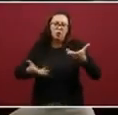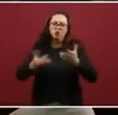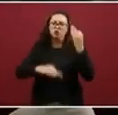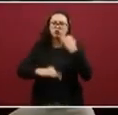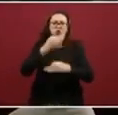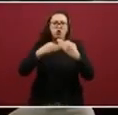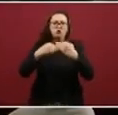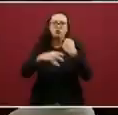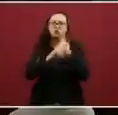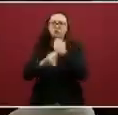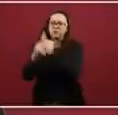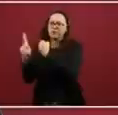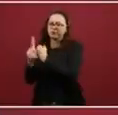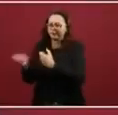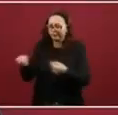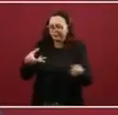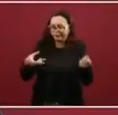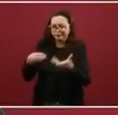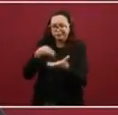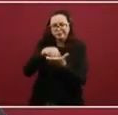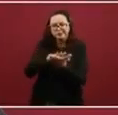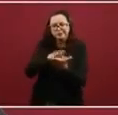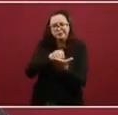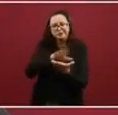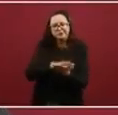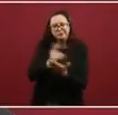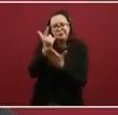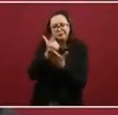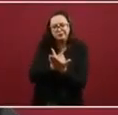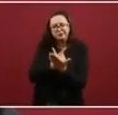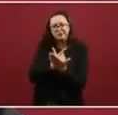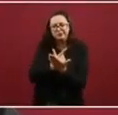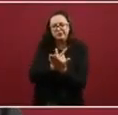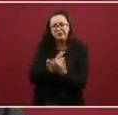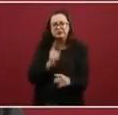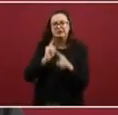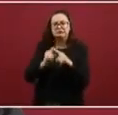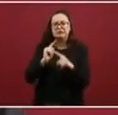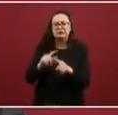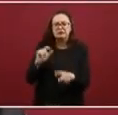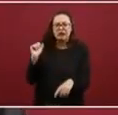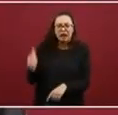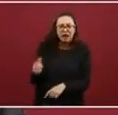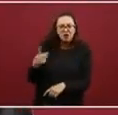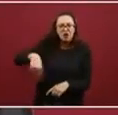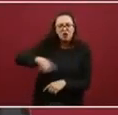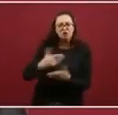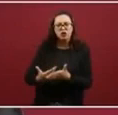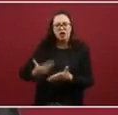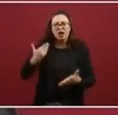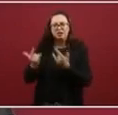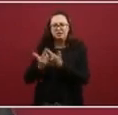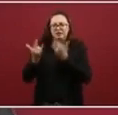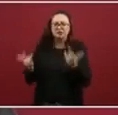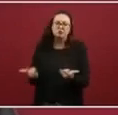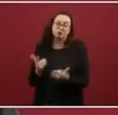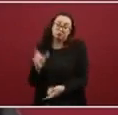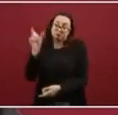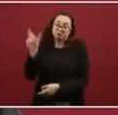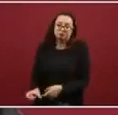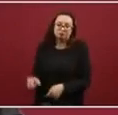todos para que los registros, en su caso, de quienes tengan antecedentes o tengan lo que llamamos una ficha